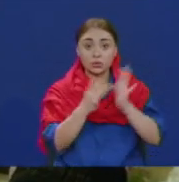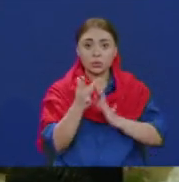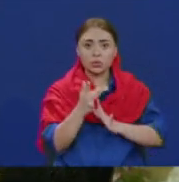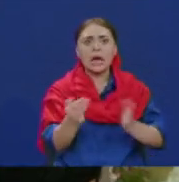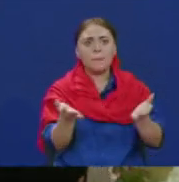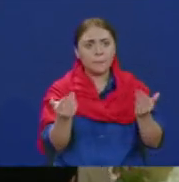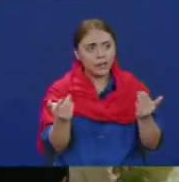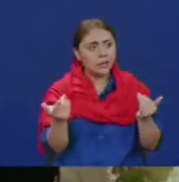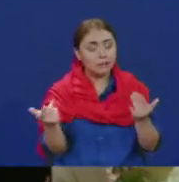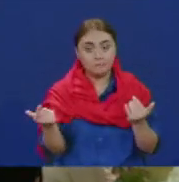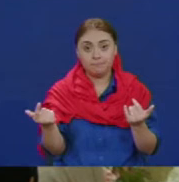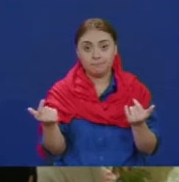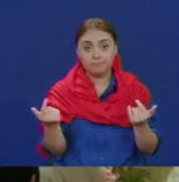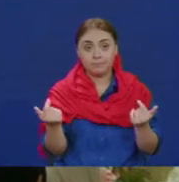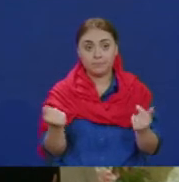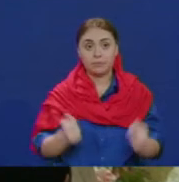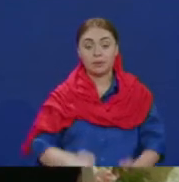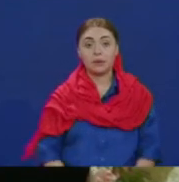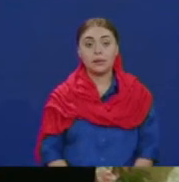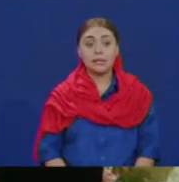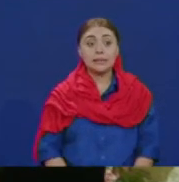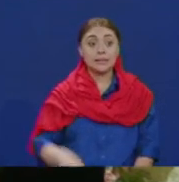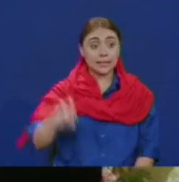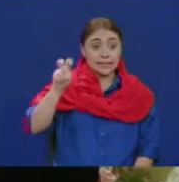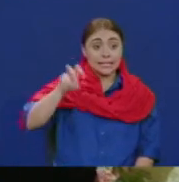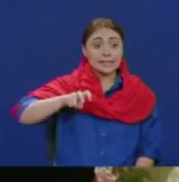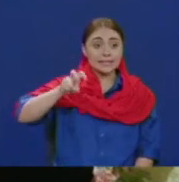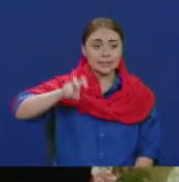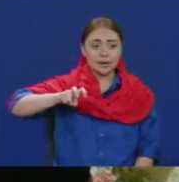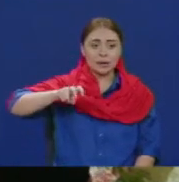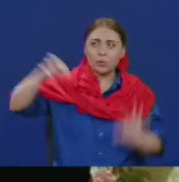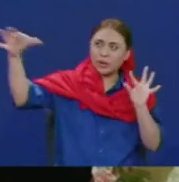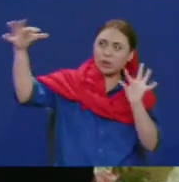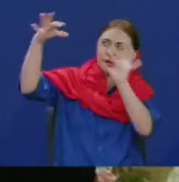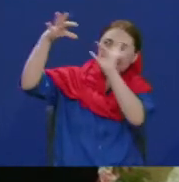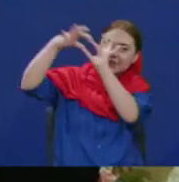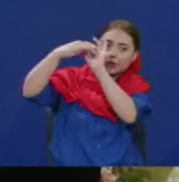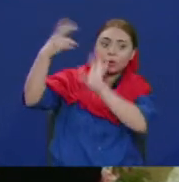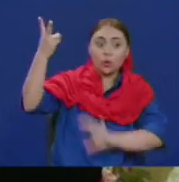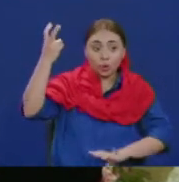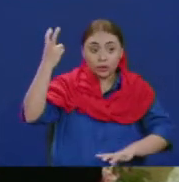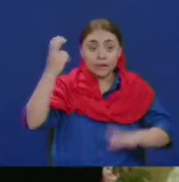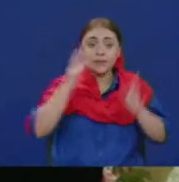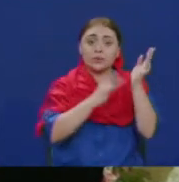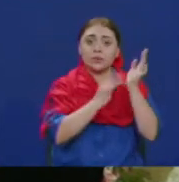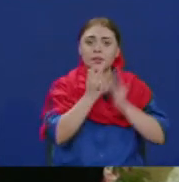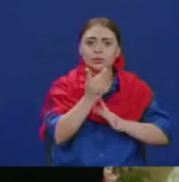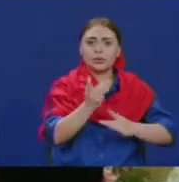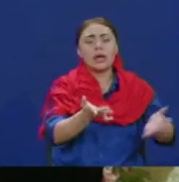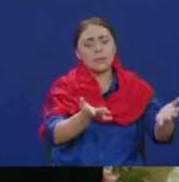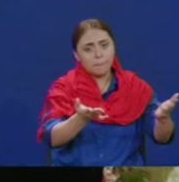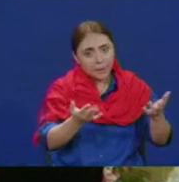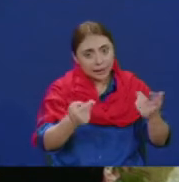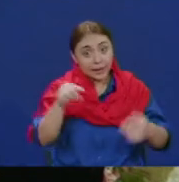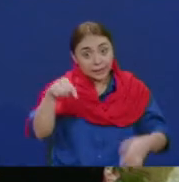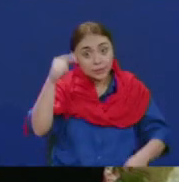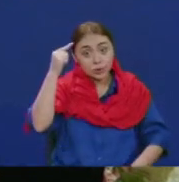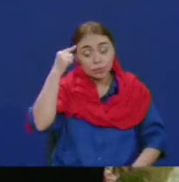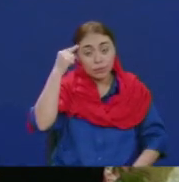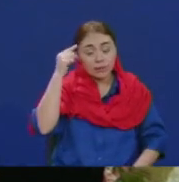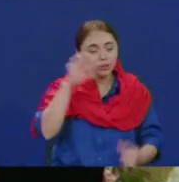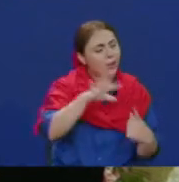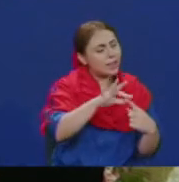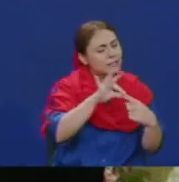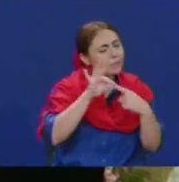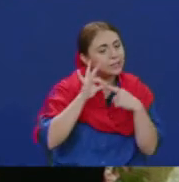Si alguien necesita reconciliarse con el Señor, también este es un momento para que pueda recapacitar y volver